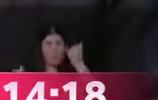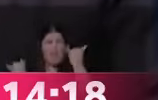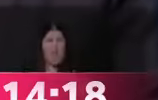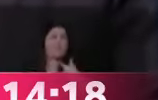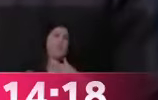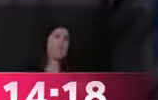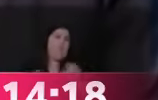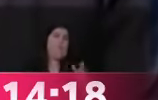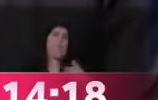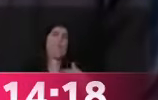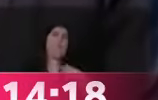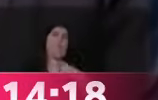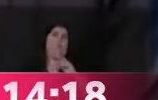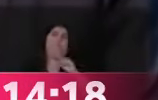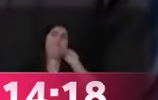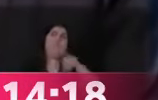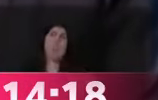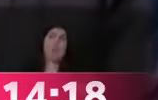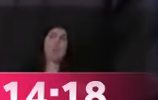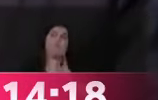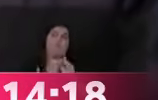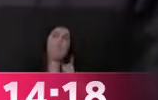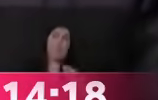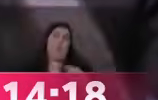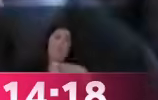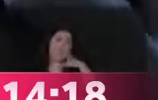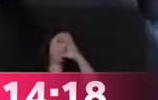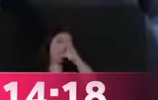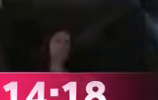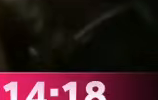Digamos, no como vos que seguís, digamos, fracasando siempre de la misma manera.